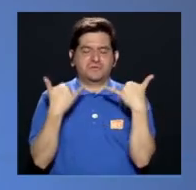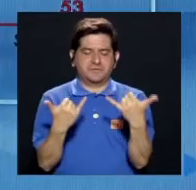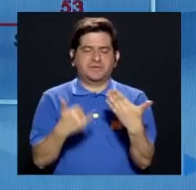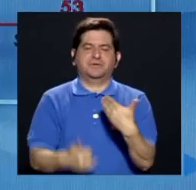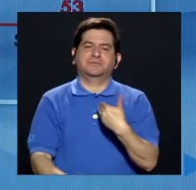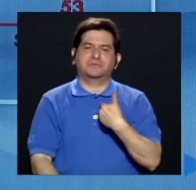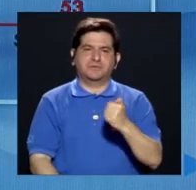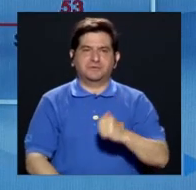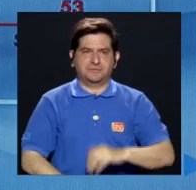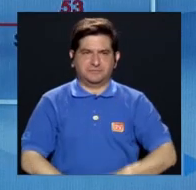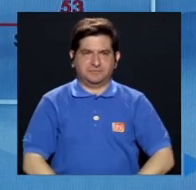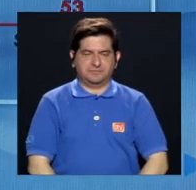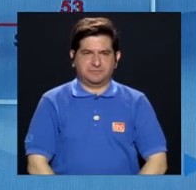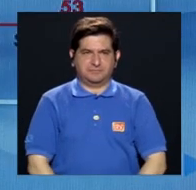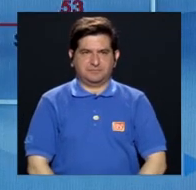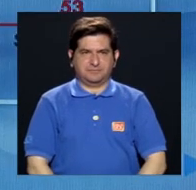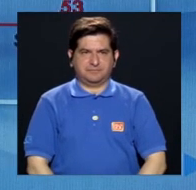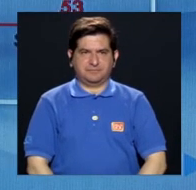actual.